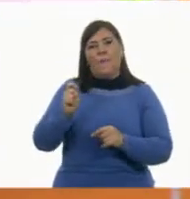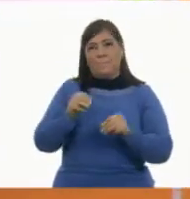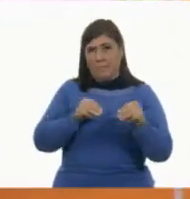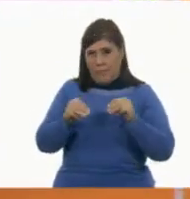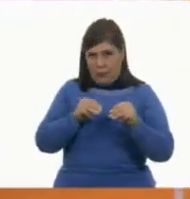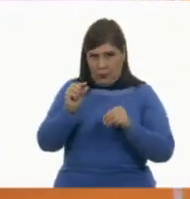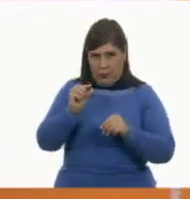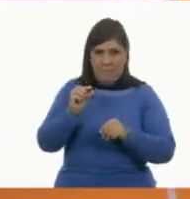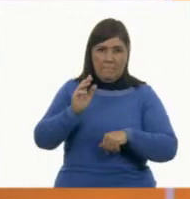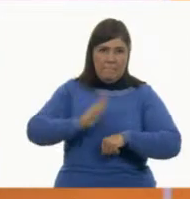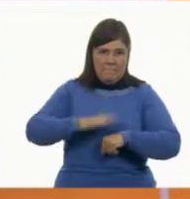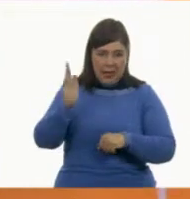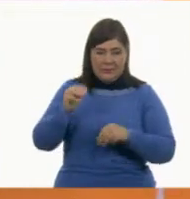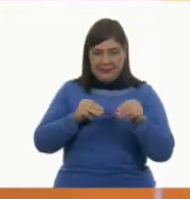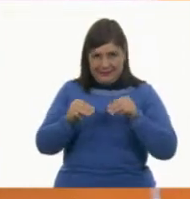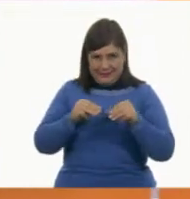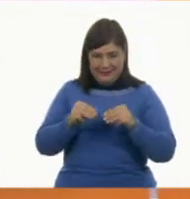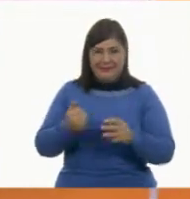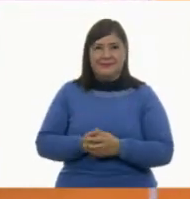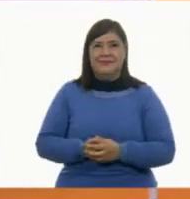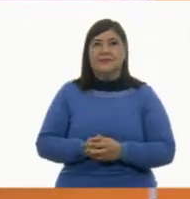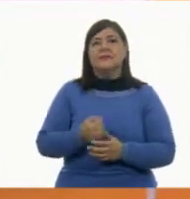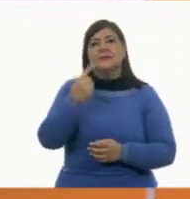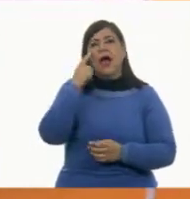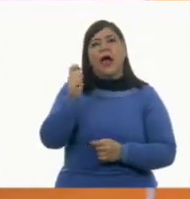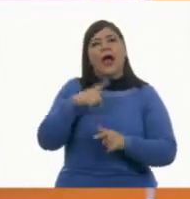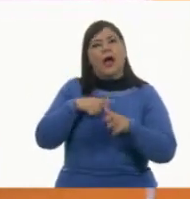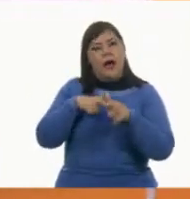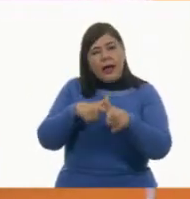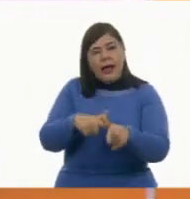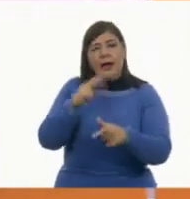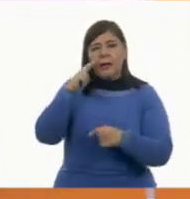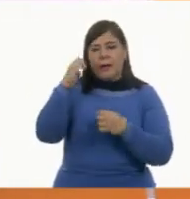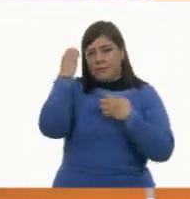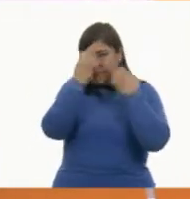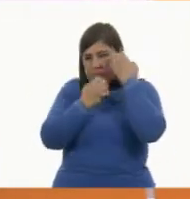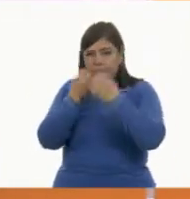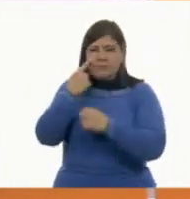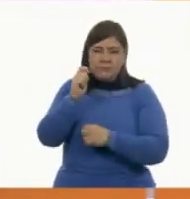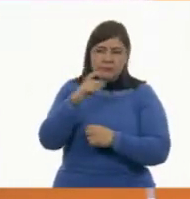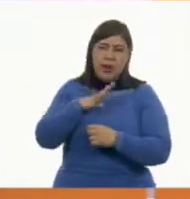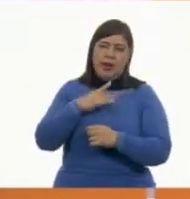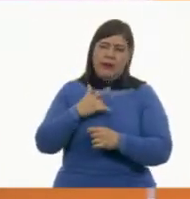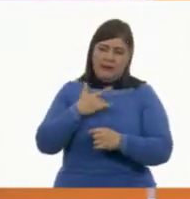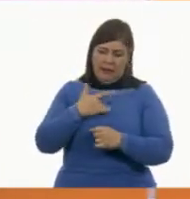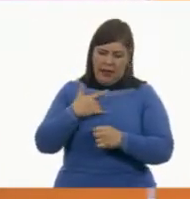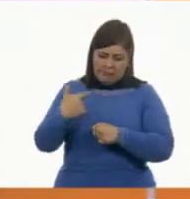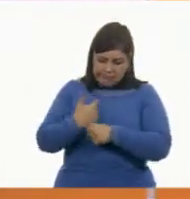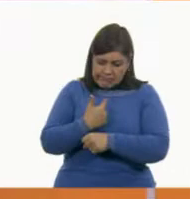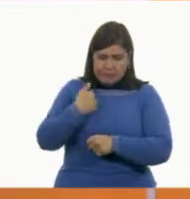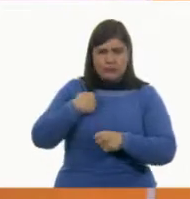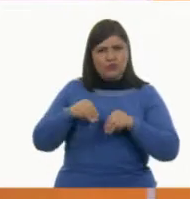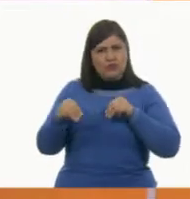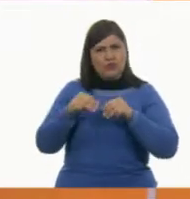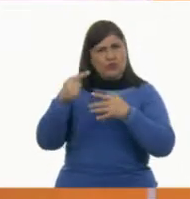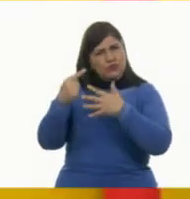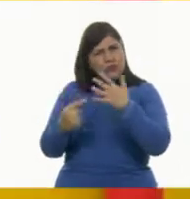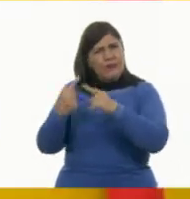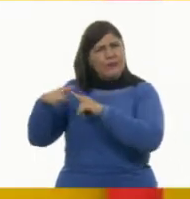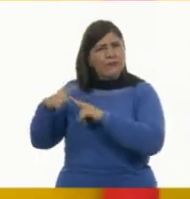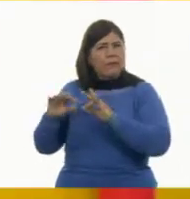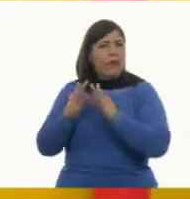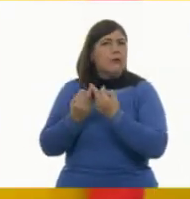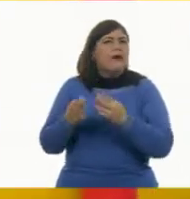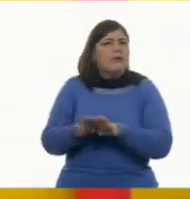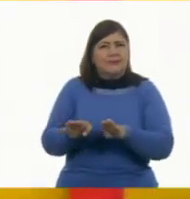un poquito, bueno, más bien mucho, y porque vamos a seguir explorando y descubriendo nuevas posibilidades de movimiento. ¿Qué te parece? Nos parece perfecto. ¿Cuál